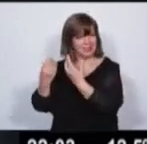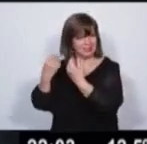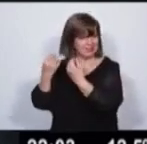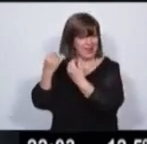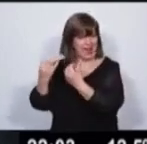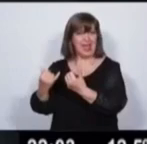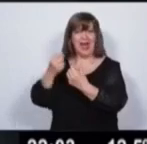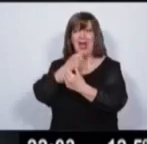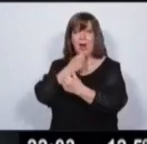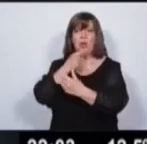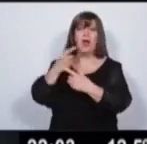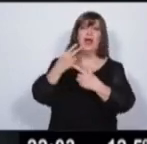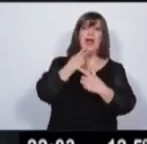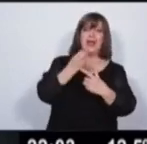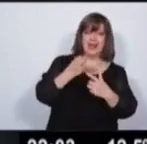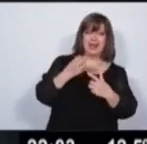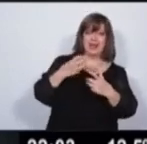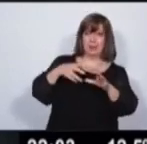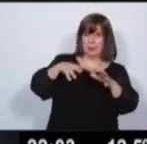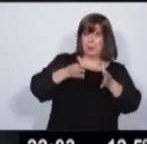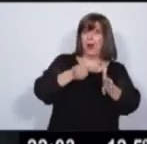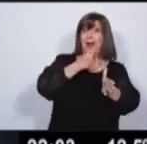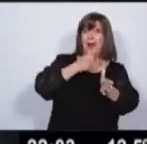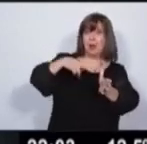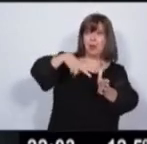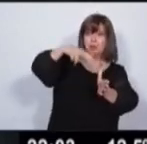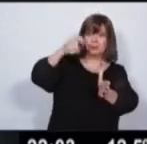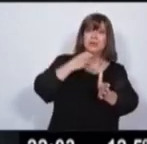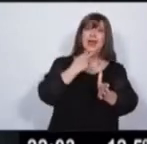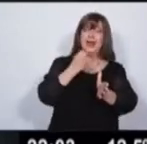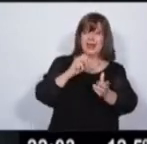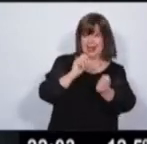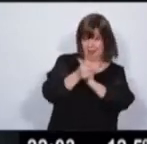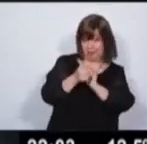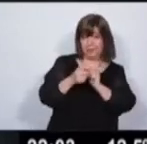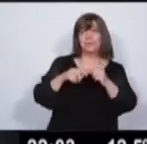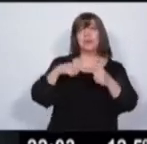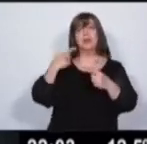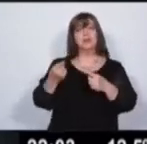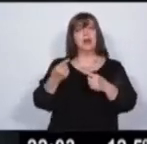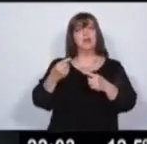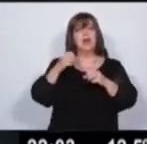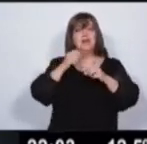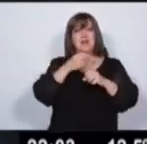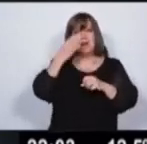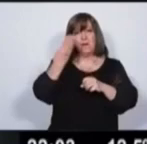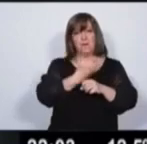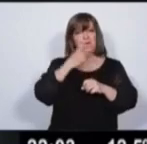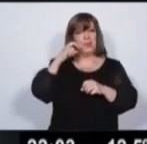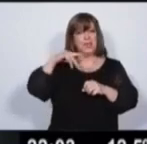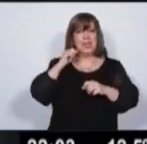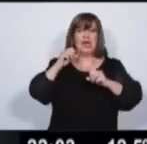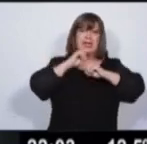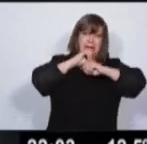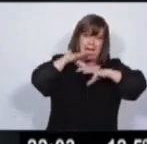generar energía con el agua para vehiculizarlo hasta la finca para